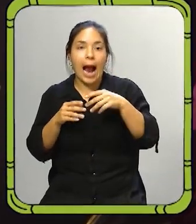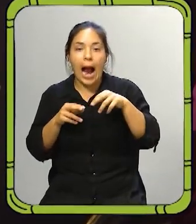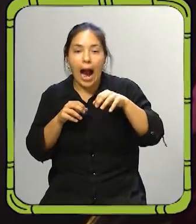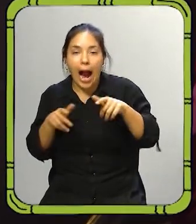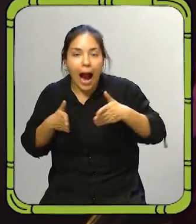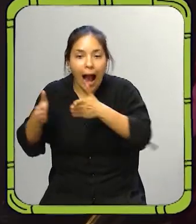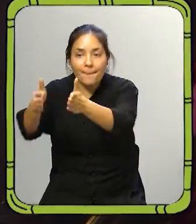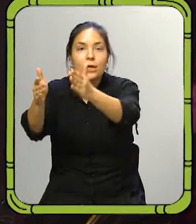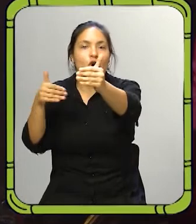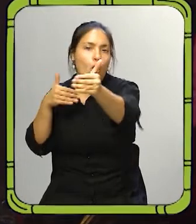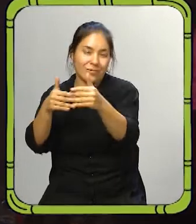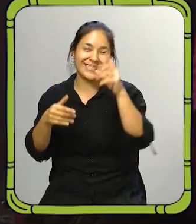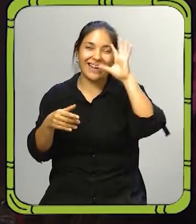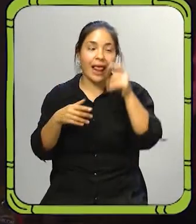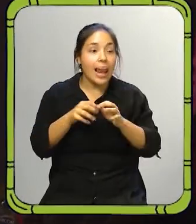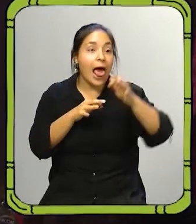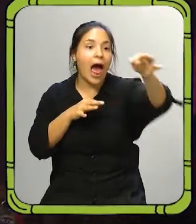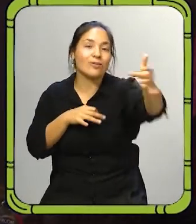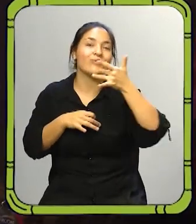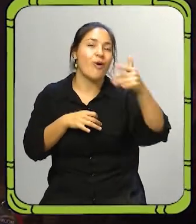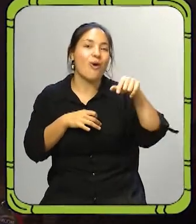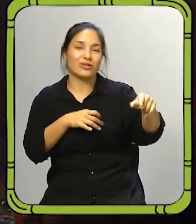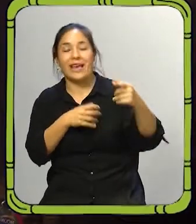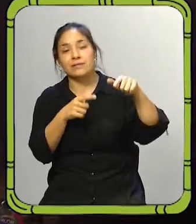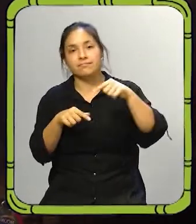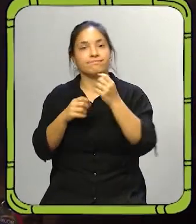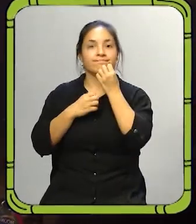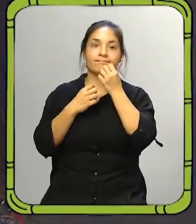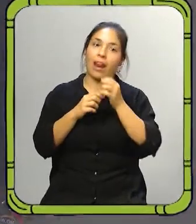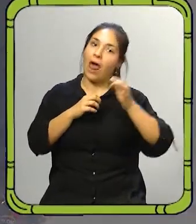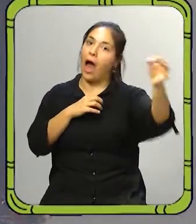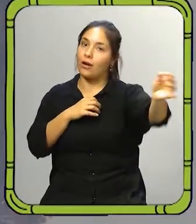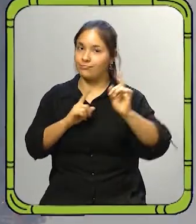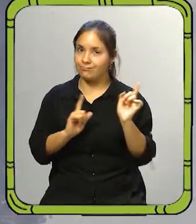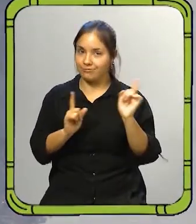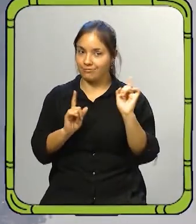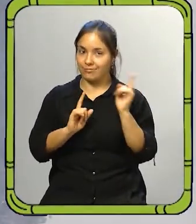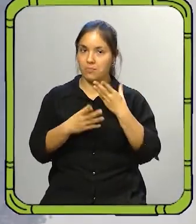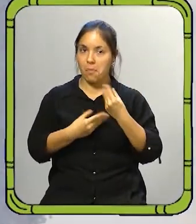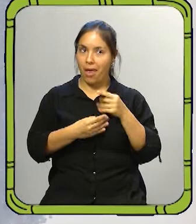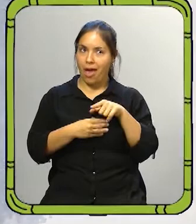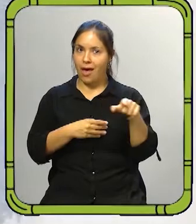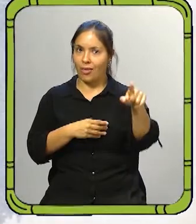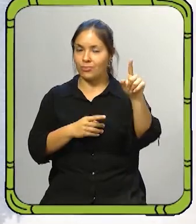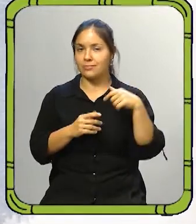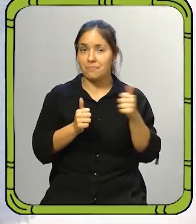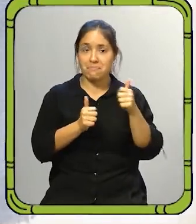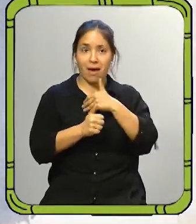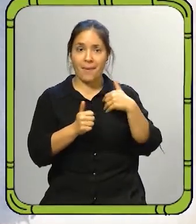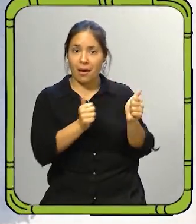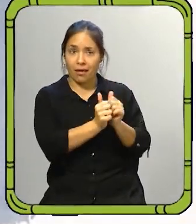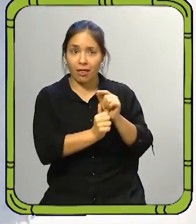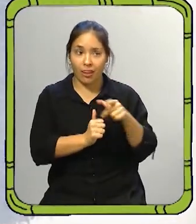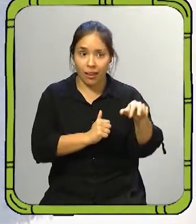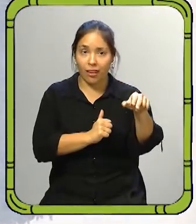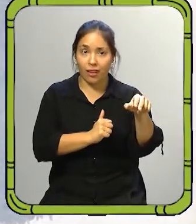largo era más hermoso, más precioso y todo eso, pero más largo. Pero no se atrevía a cruzarlo sin la compañía de su mamá.